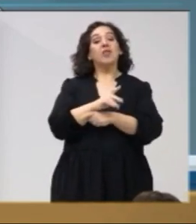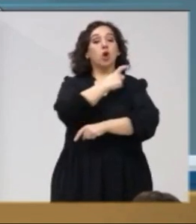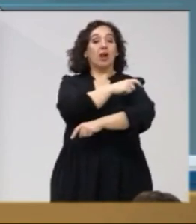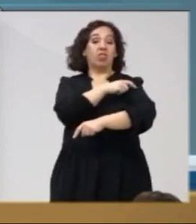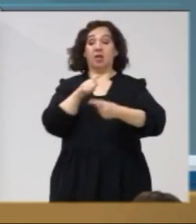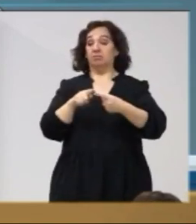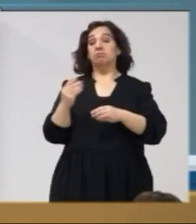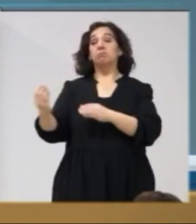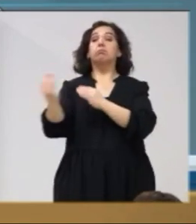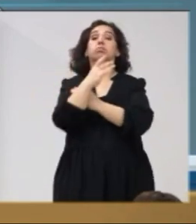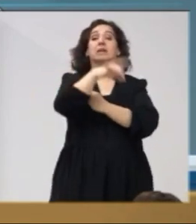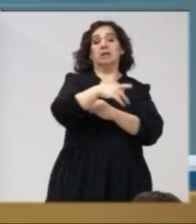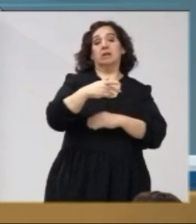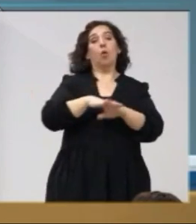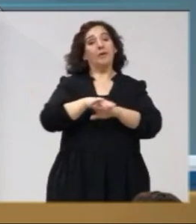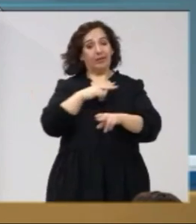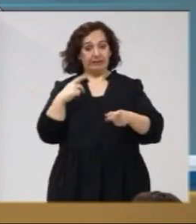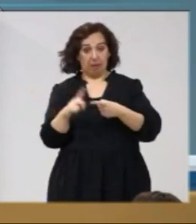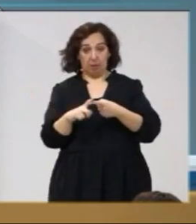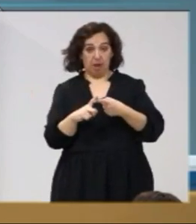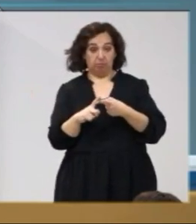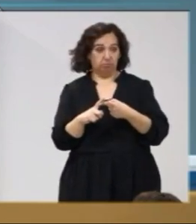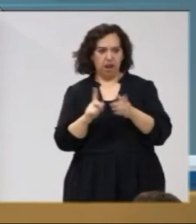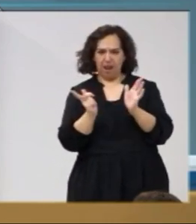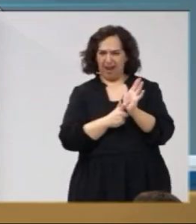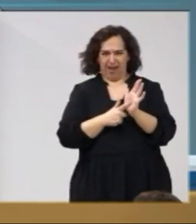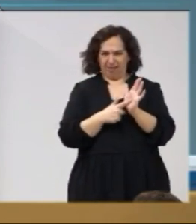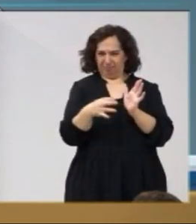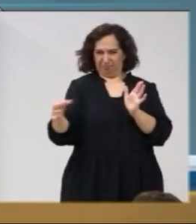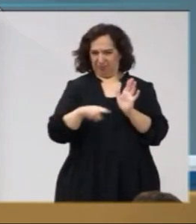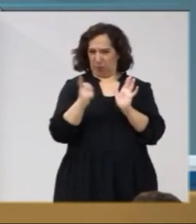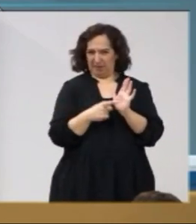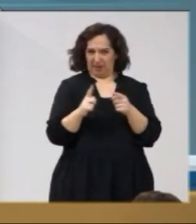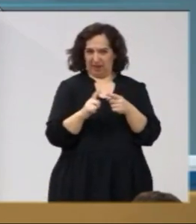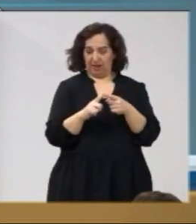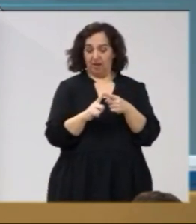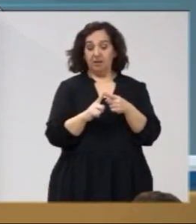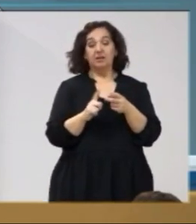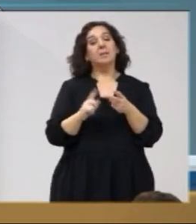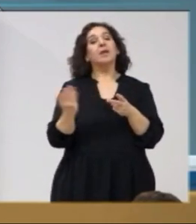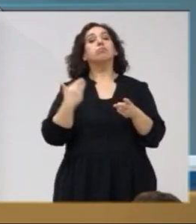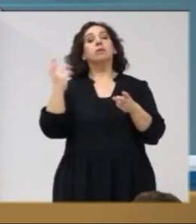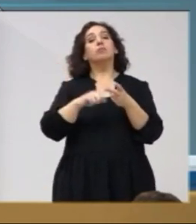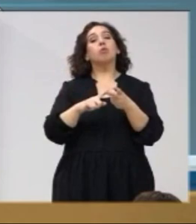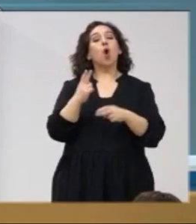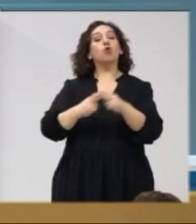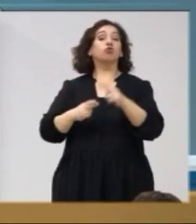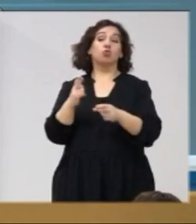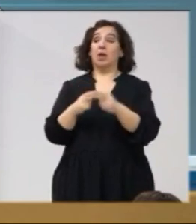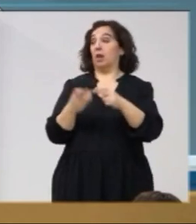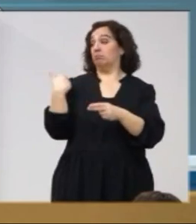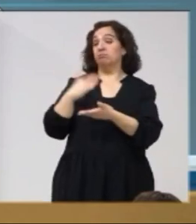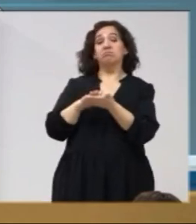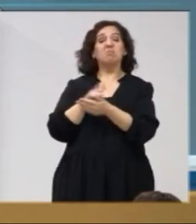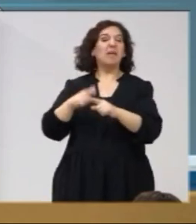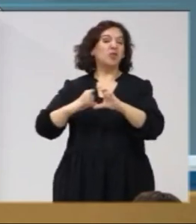había otorgado el gobierno de Cantabria, perfectamente legal, y por haber construido lo que llamaban en los medios